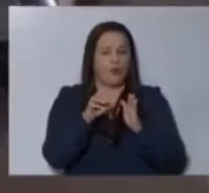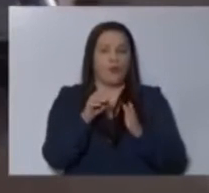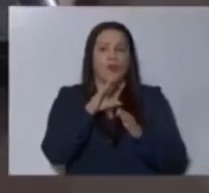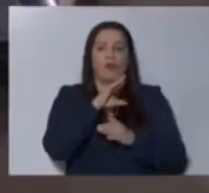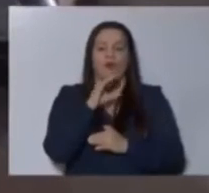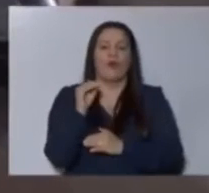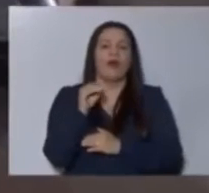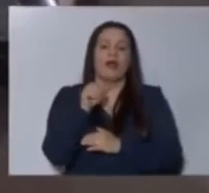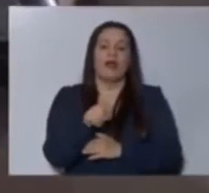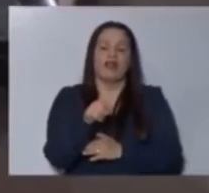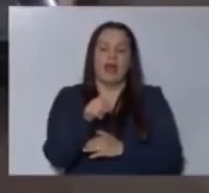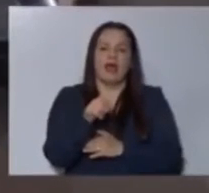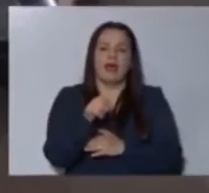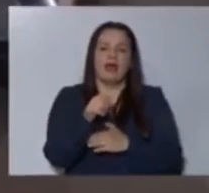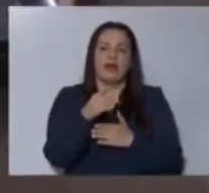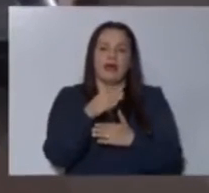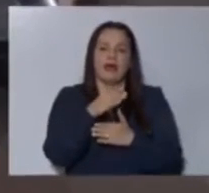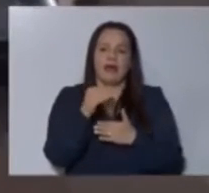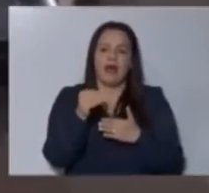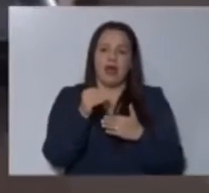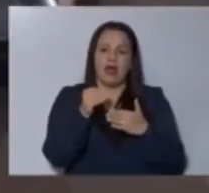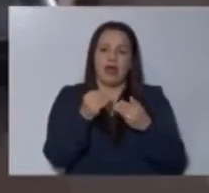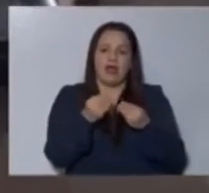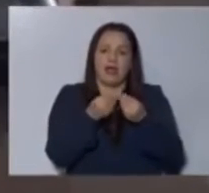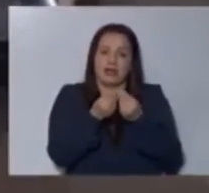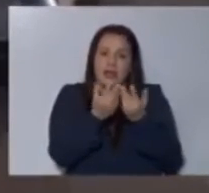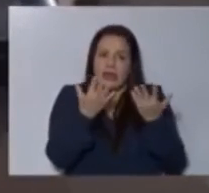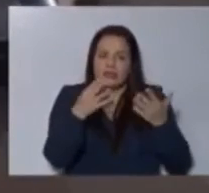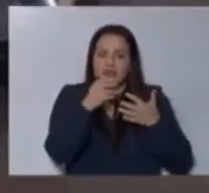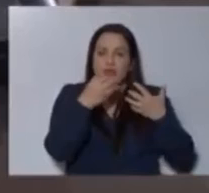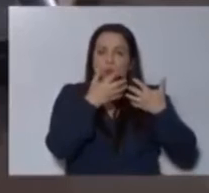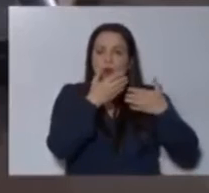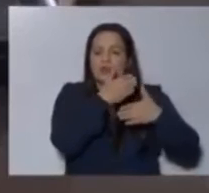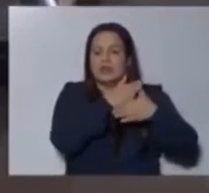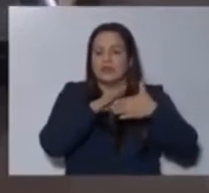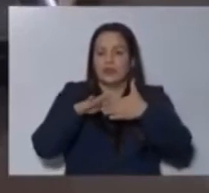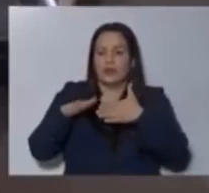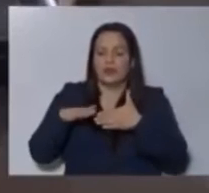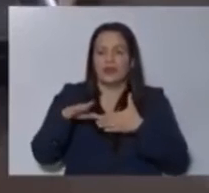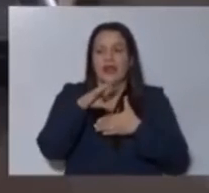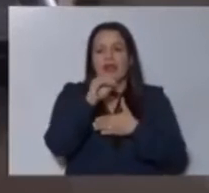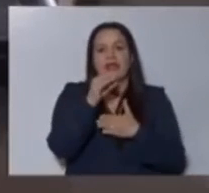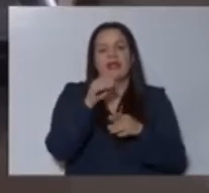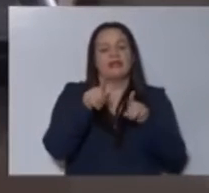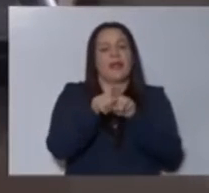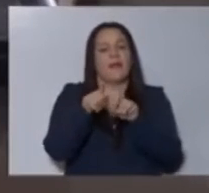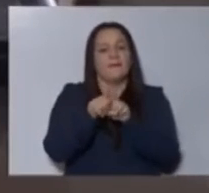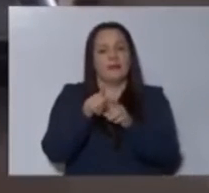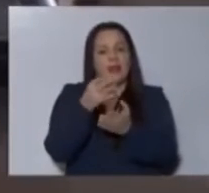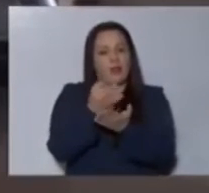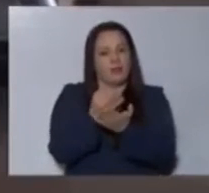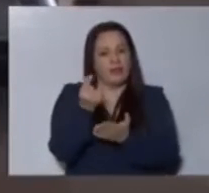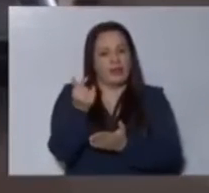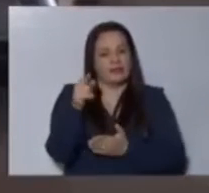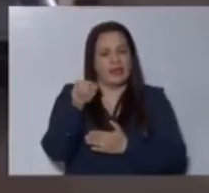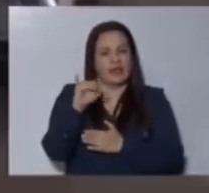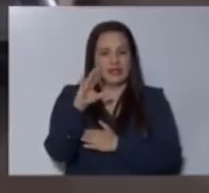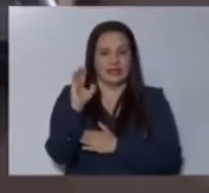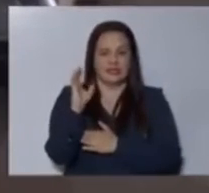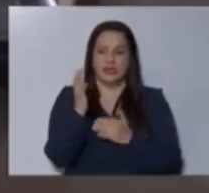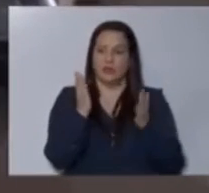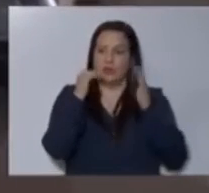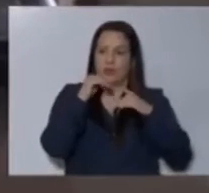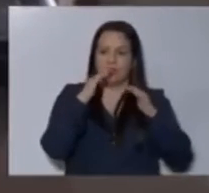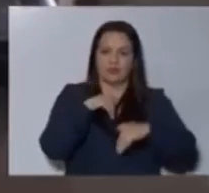y ejemplo, la generación distribuida y de una revisión de las finanzas del ICE que también brillaron por su ausencia. Nos habló de la